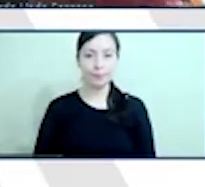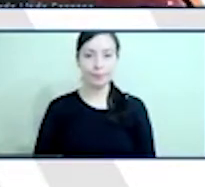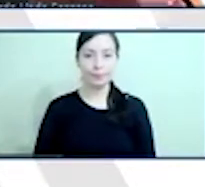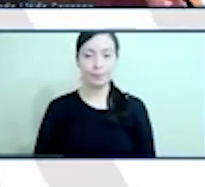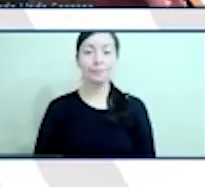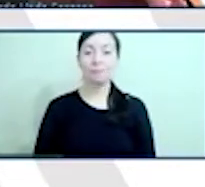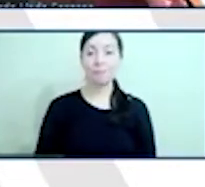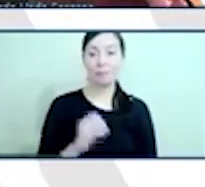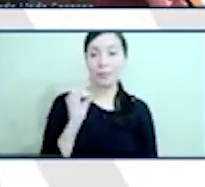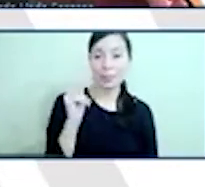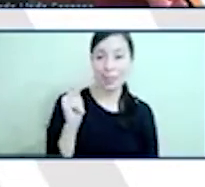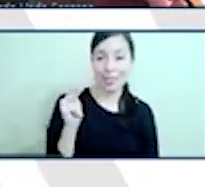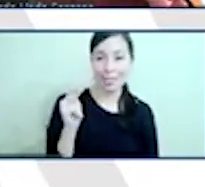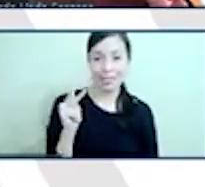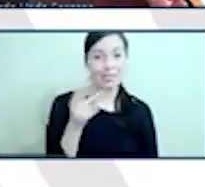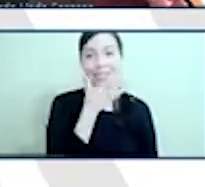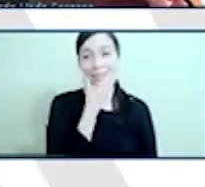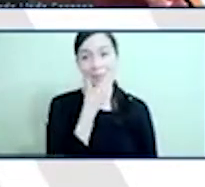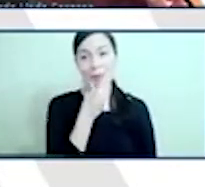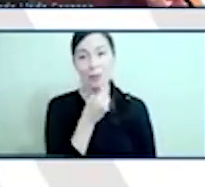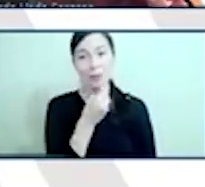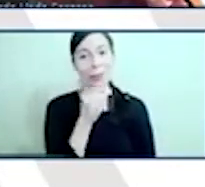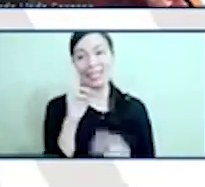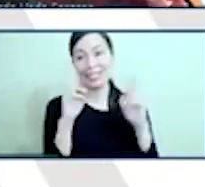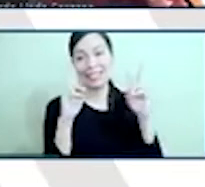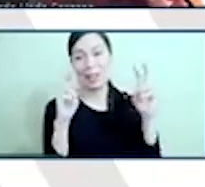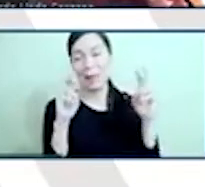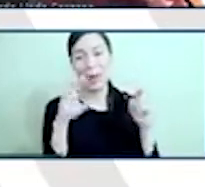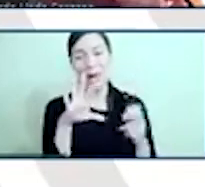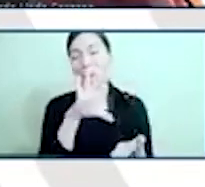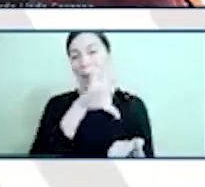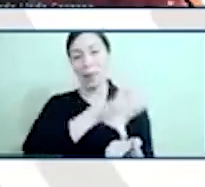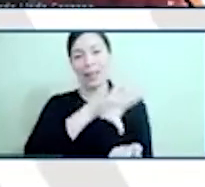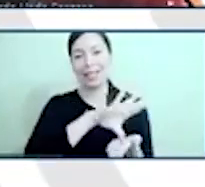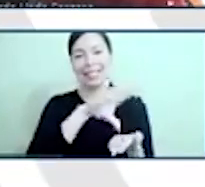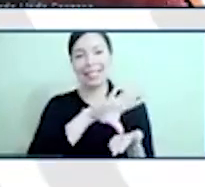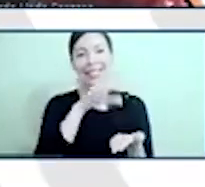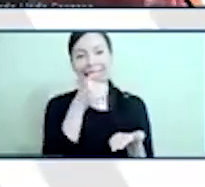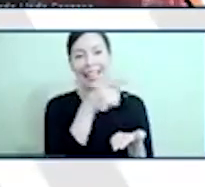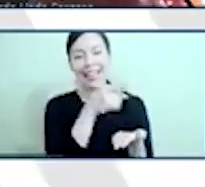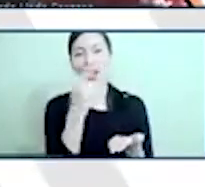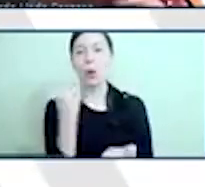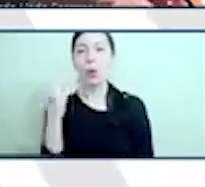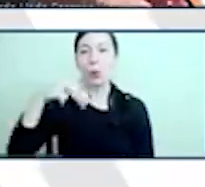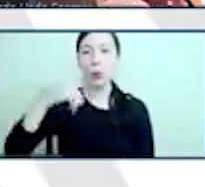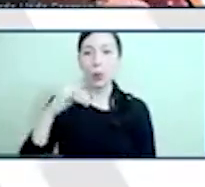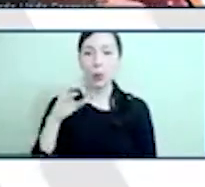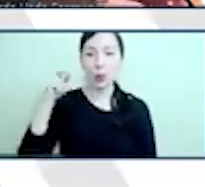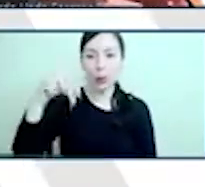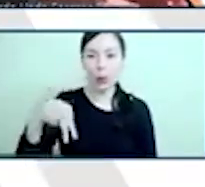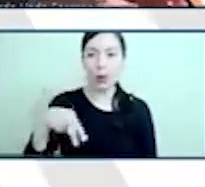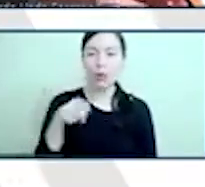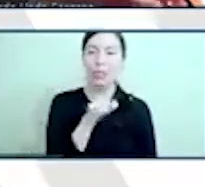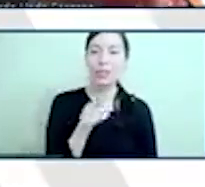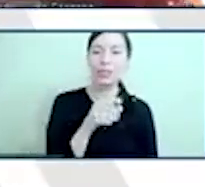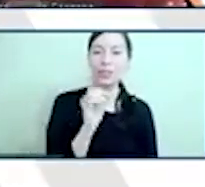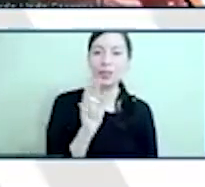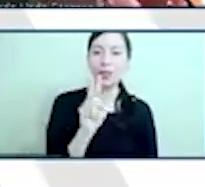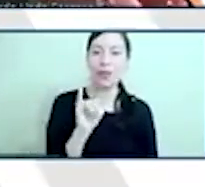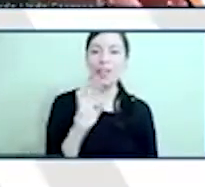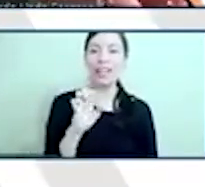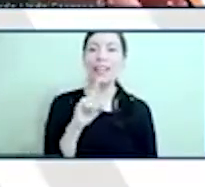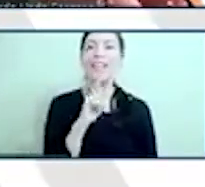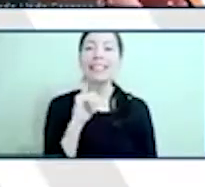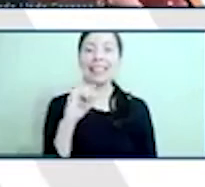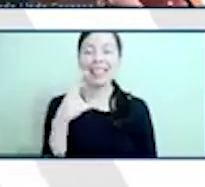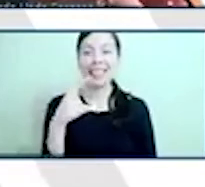Ok, tras este hermoso momento nacionalista de la ex Unión Soviética, en que realmente esta gente estuvo tremendamente orgullosa